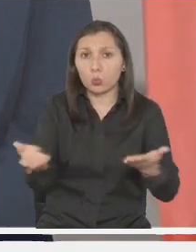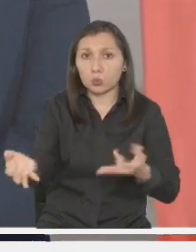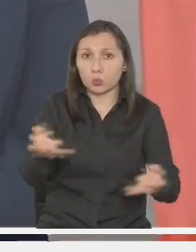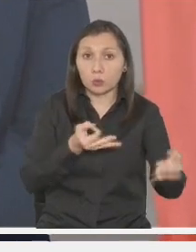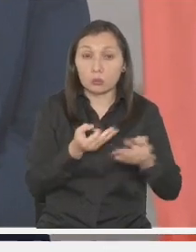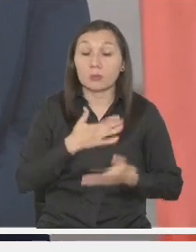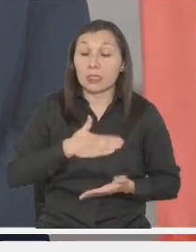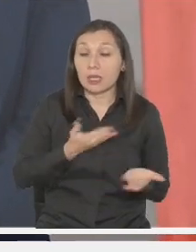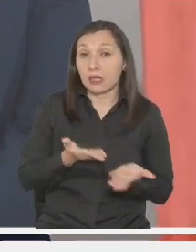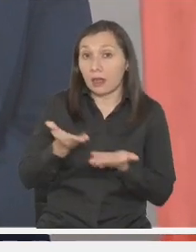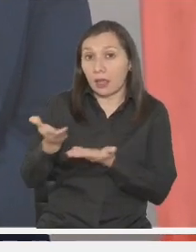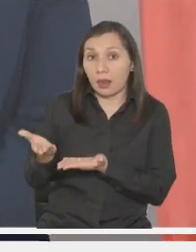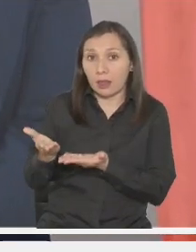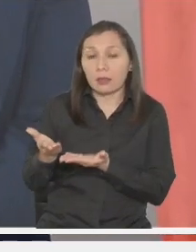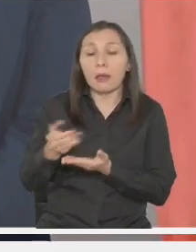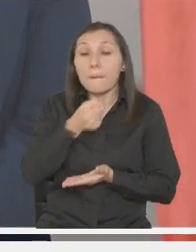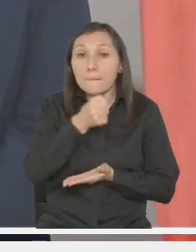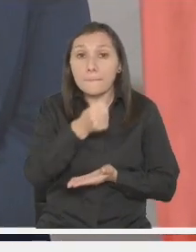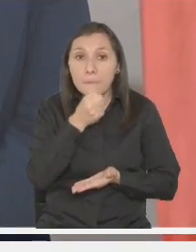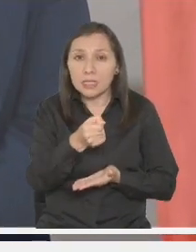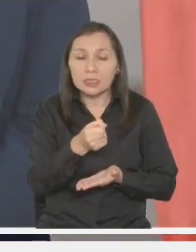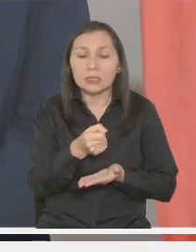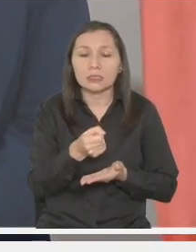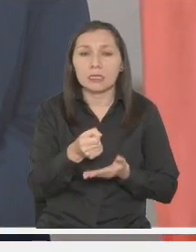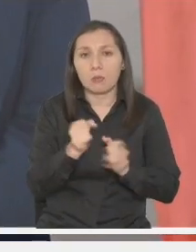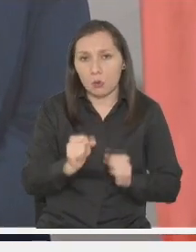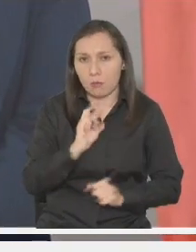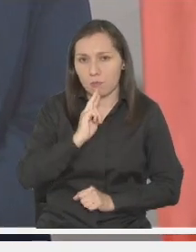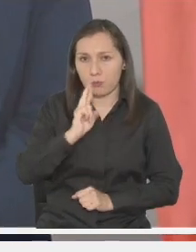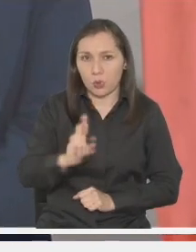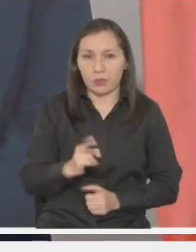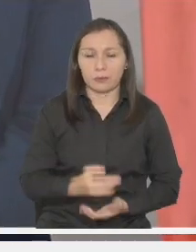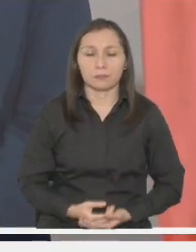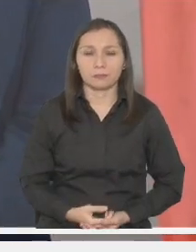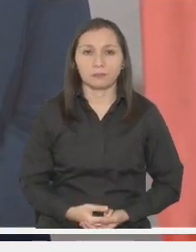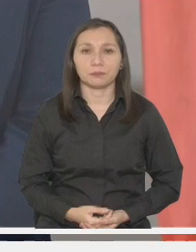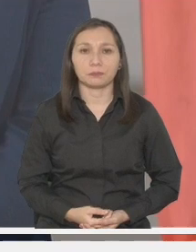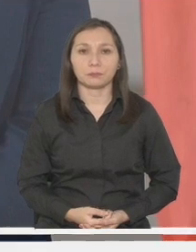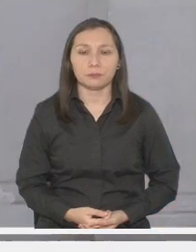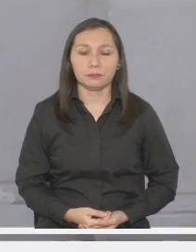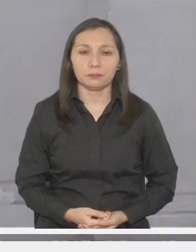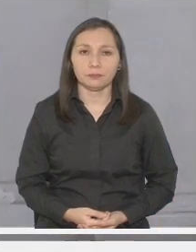que quisiera darle la palabra a la prensa para responderlas.